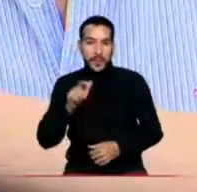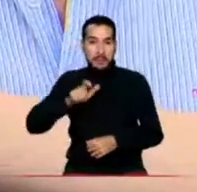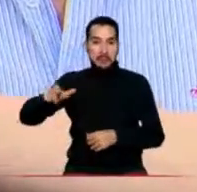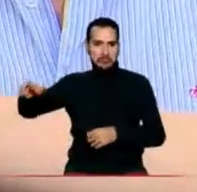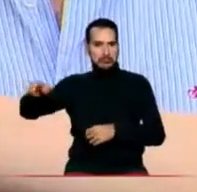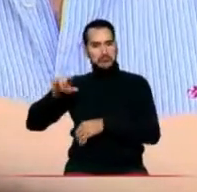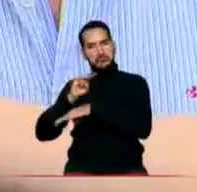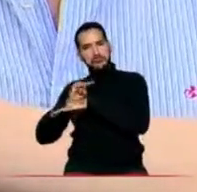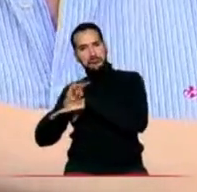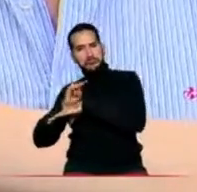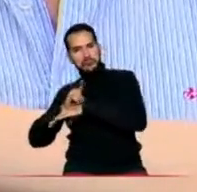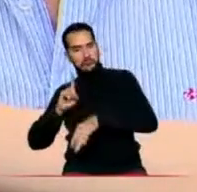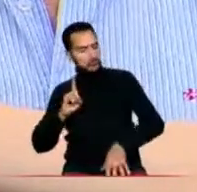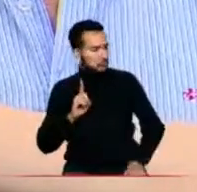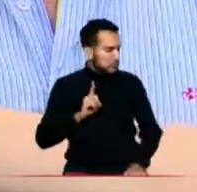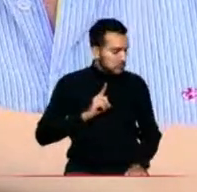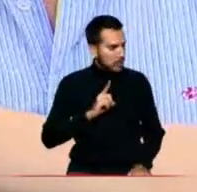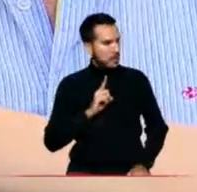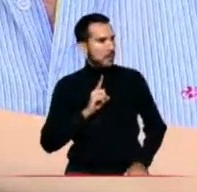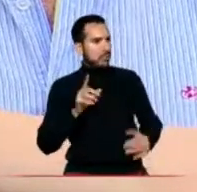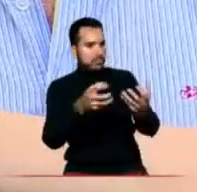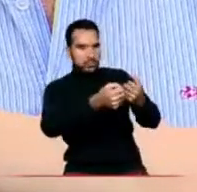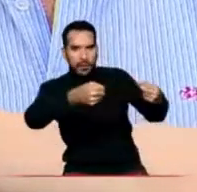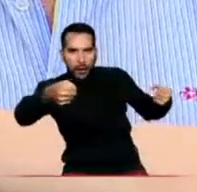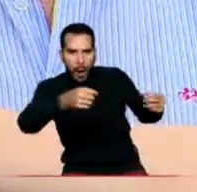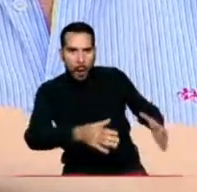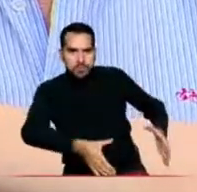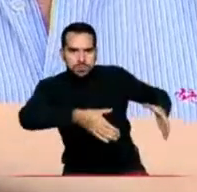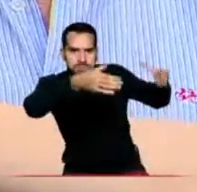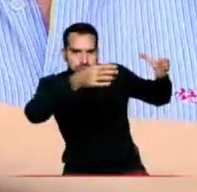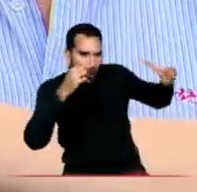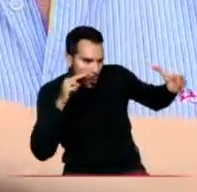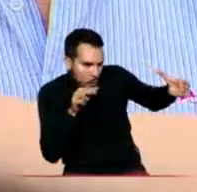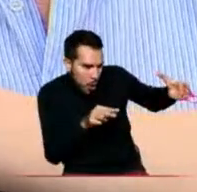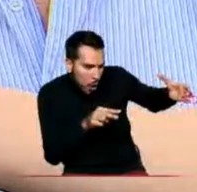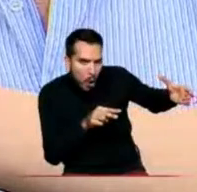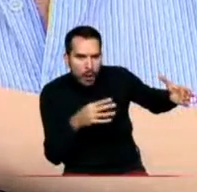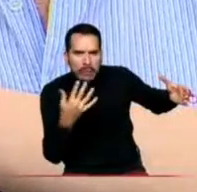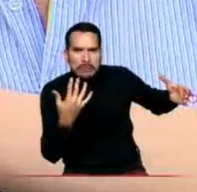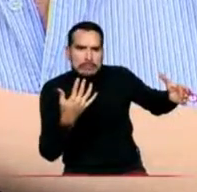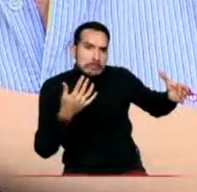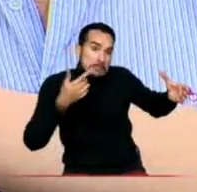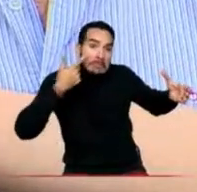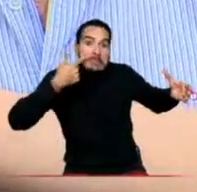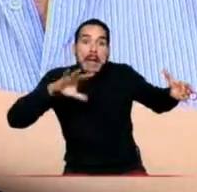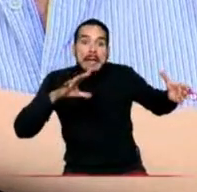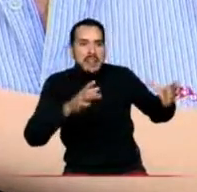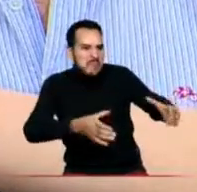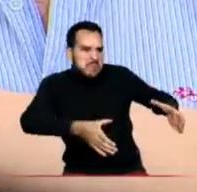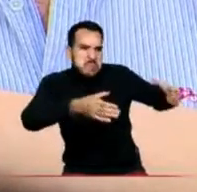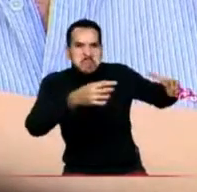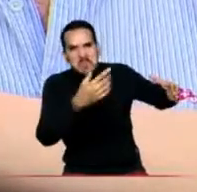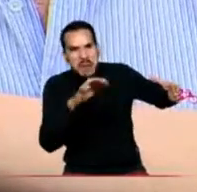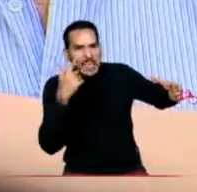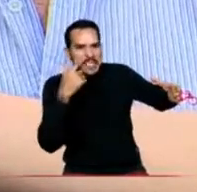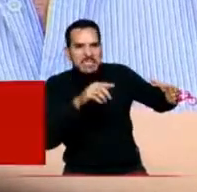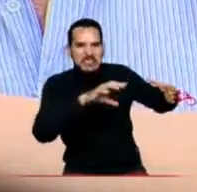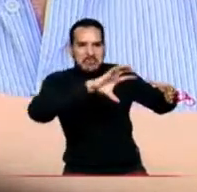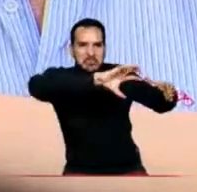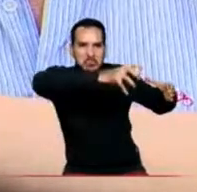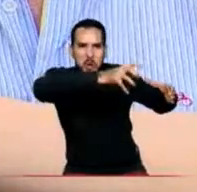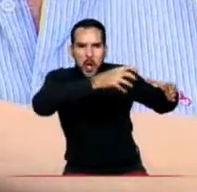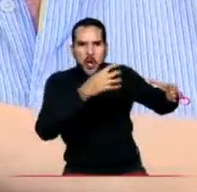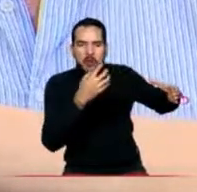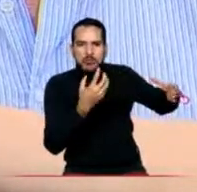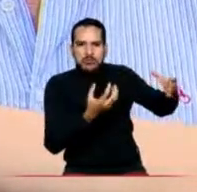los hechos, evidentemente se encuentra la pancarta, hay la presencia de al parecer un cilindro con unos cables, inmediatamente